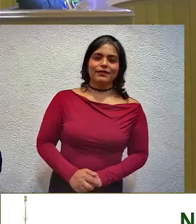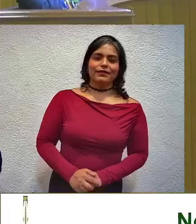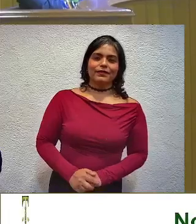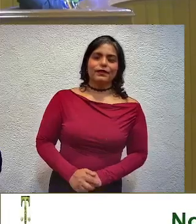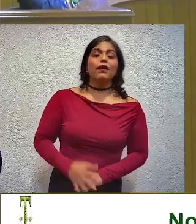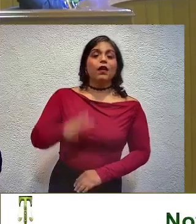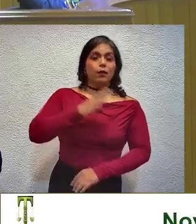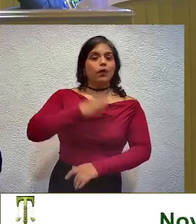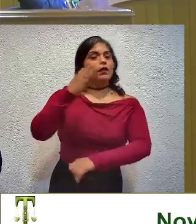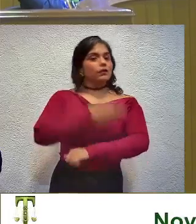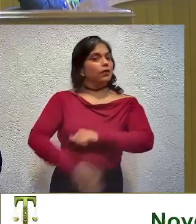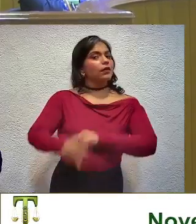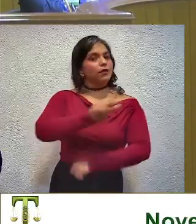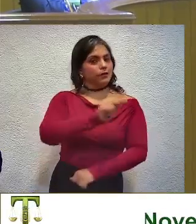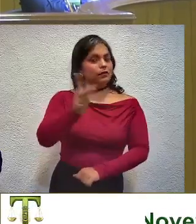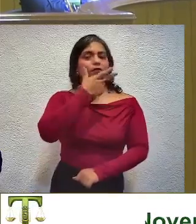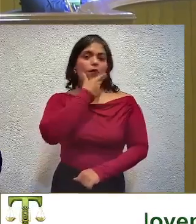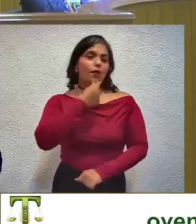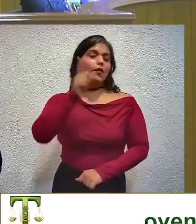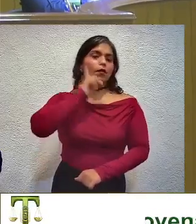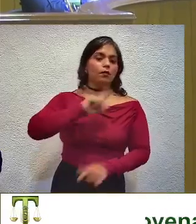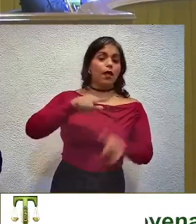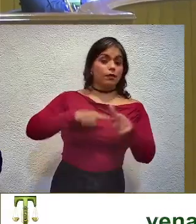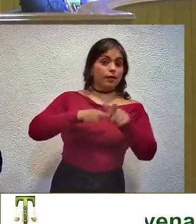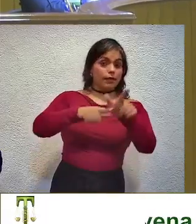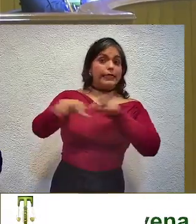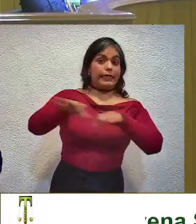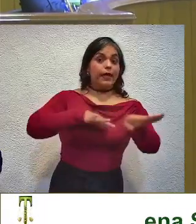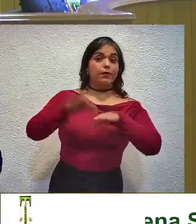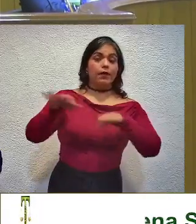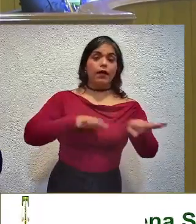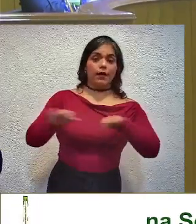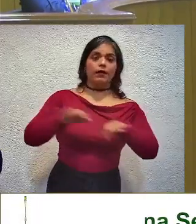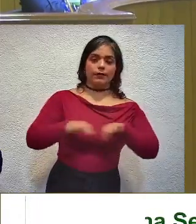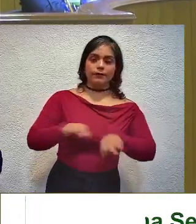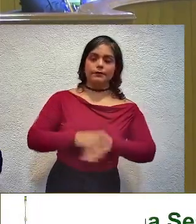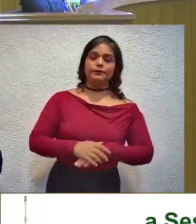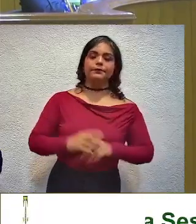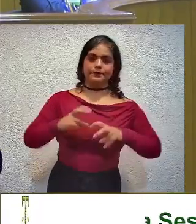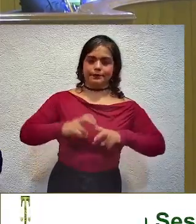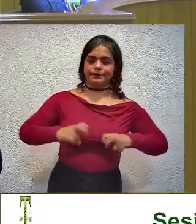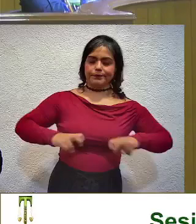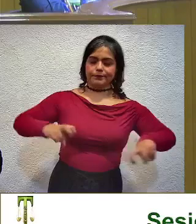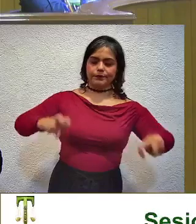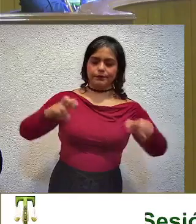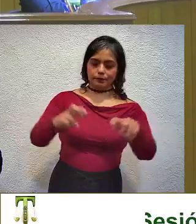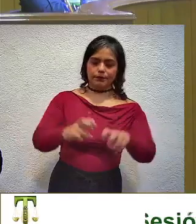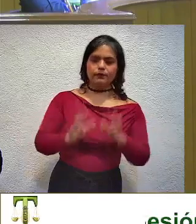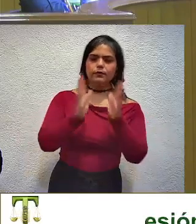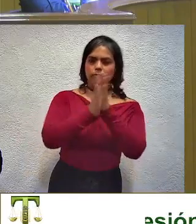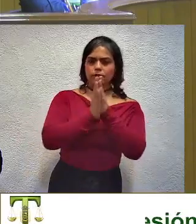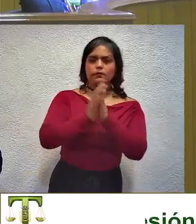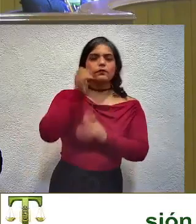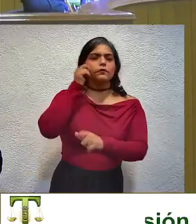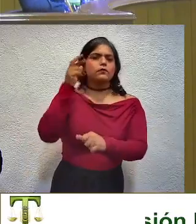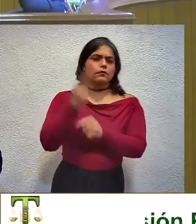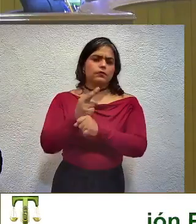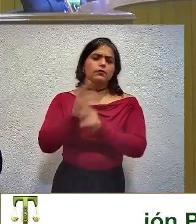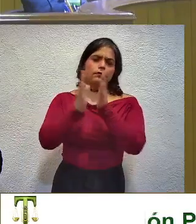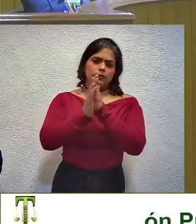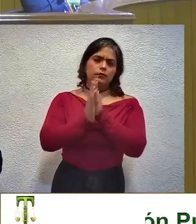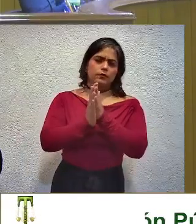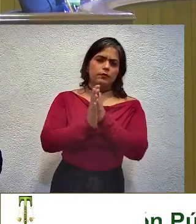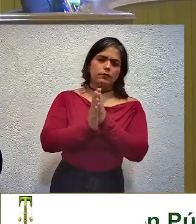Buenas tardes a todas y a todos. Para continuar con el desarrollo de esta sesión, le solicito al secretario